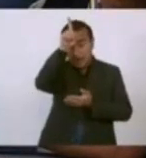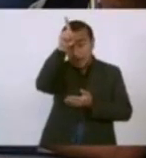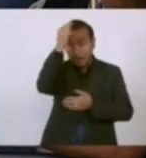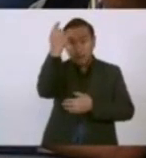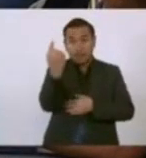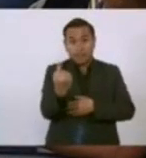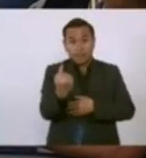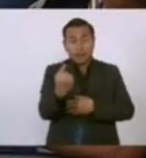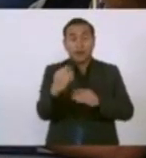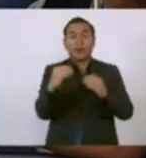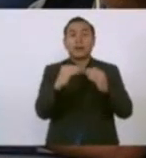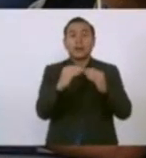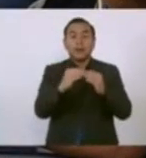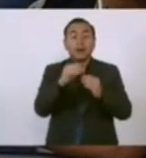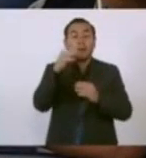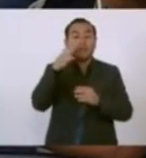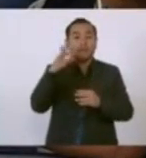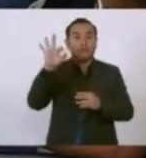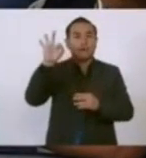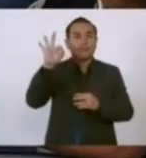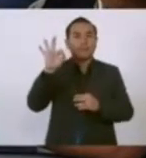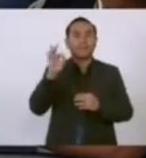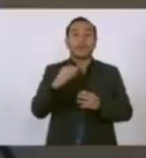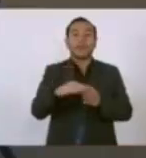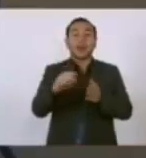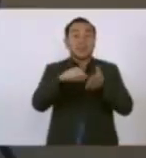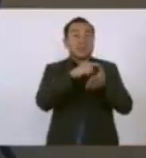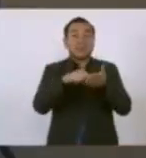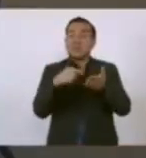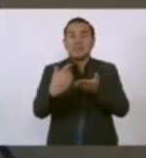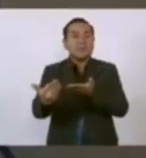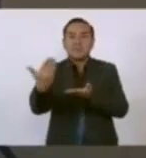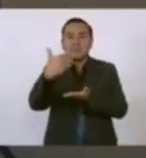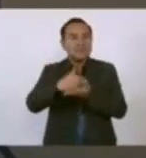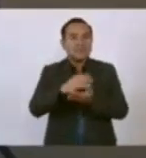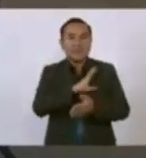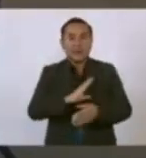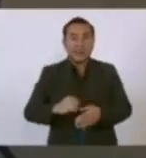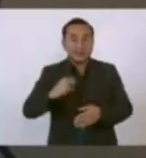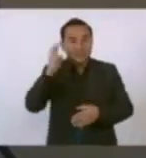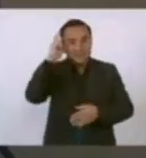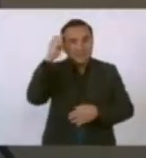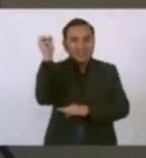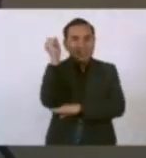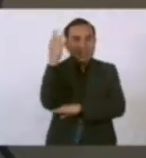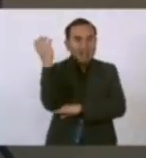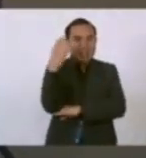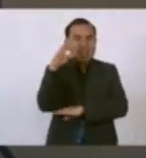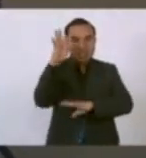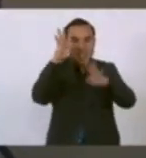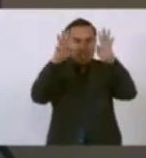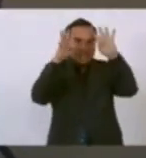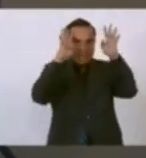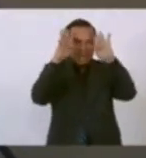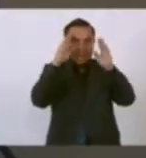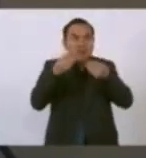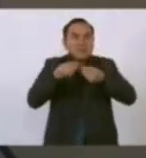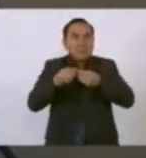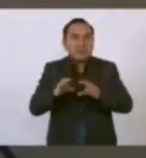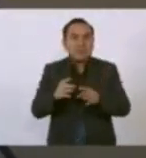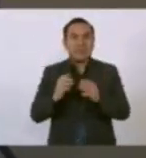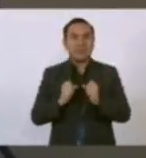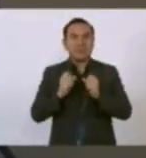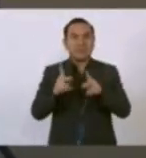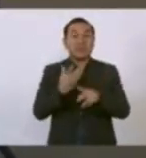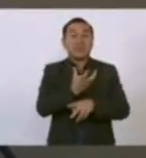llamó alarmistas, se nos dijo que estábamos bloqueando países muy importantes para nosotros, estábamos bloqueando prácticamente una buena porción de la Unión Europea,